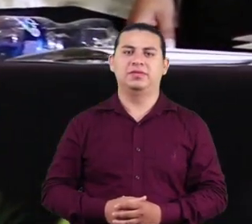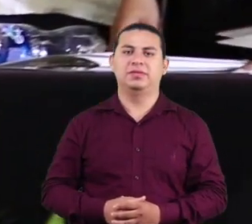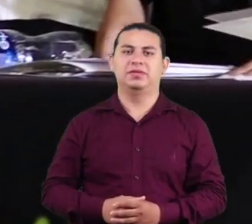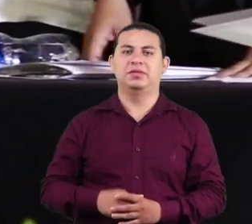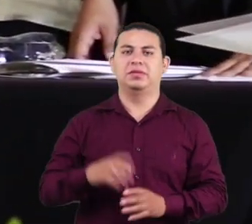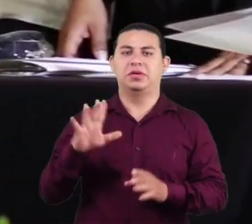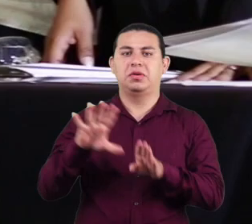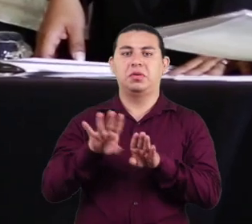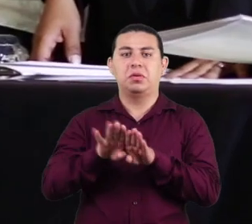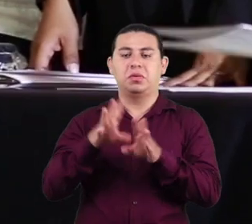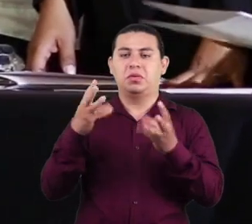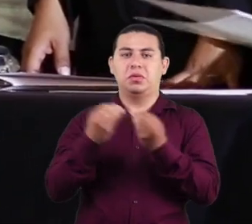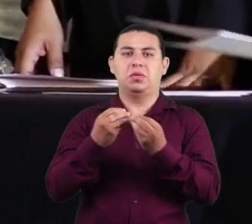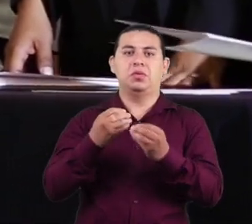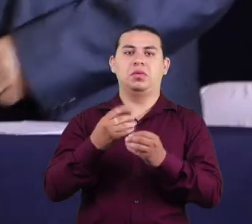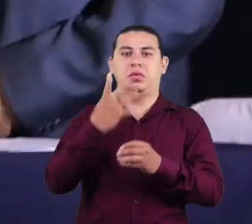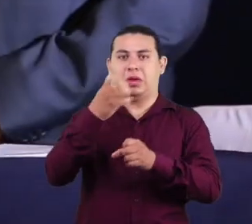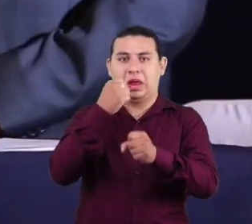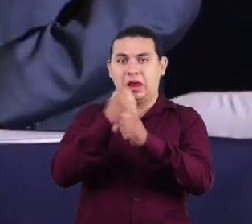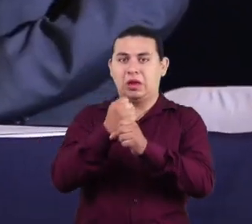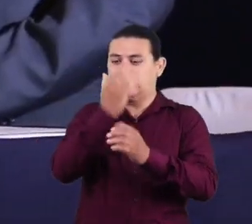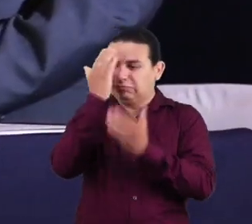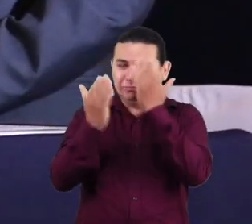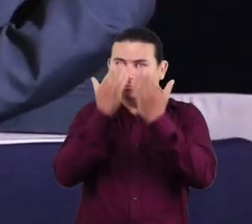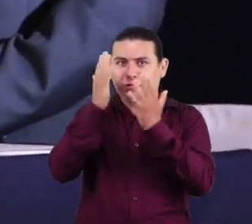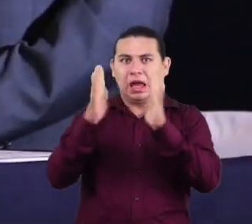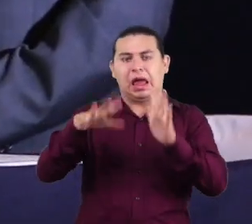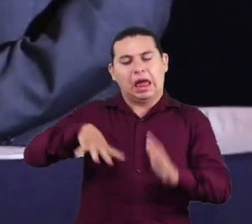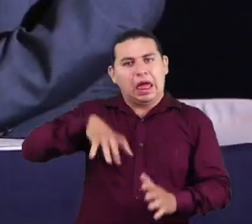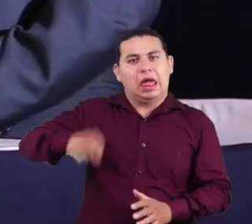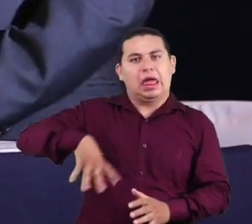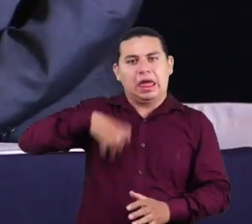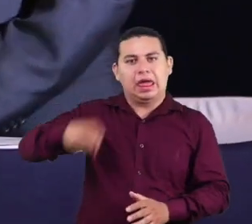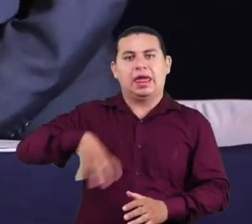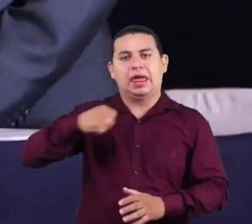fueron 4 años de estudio bastante forzado.